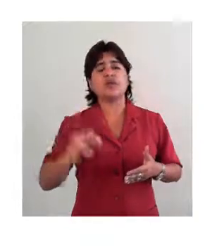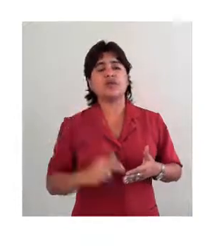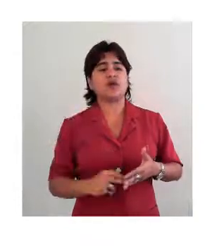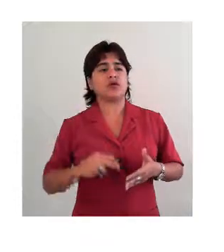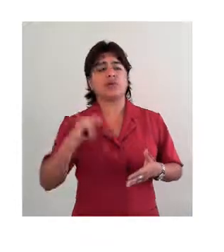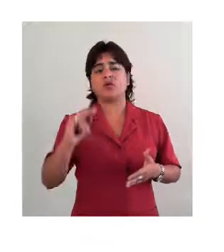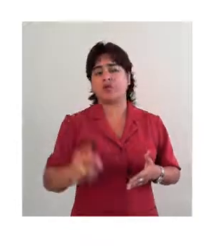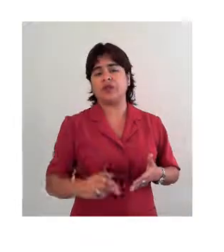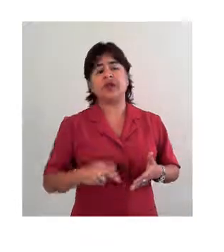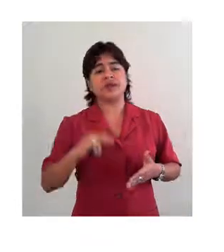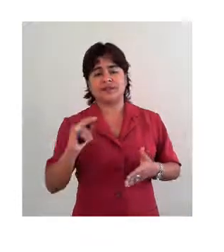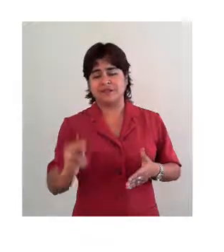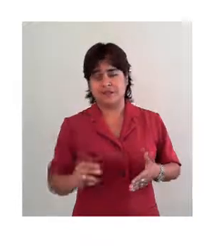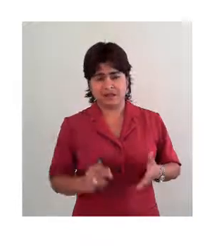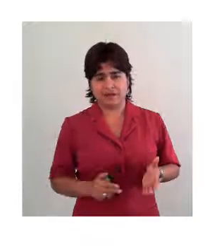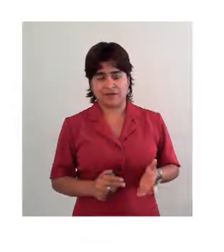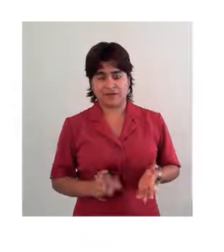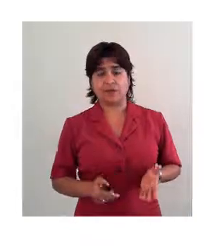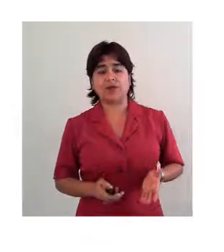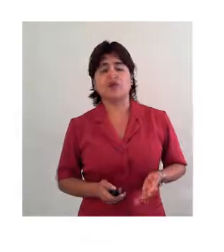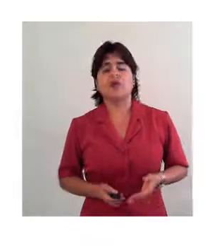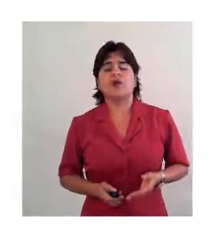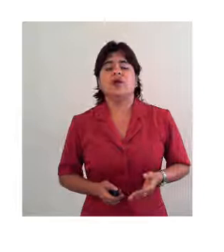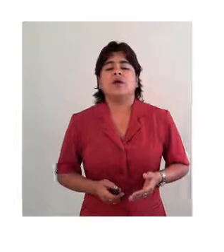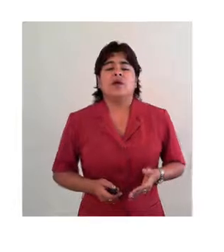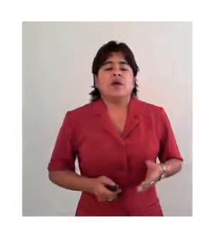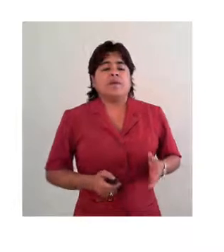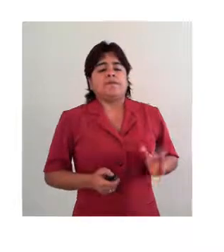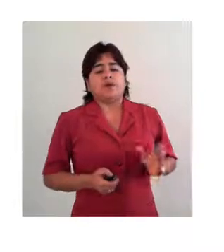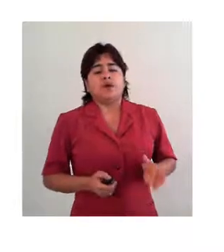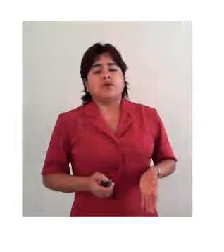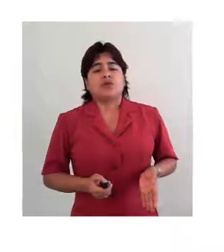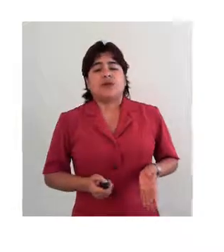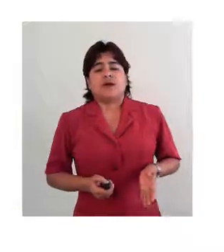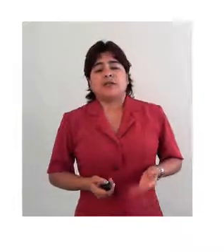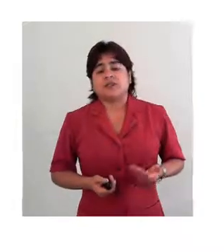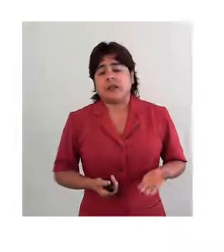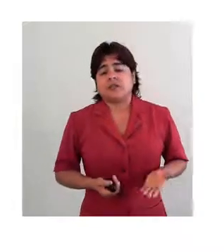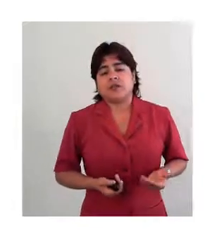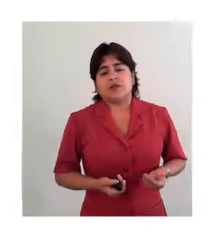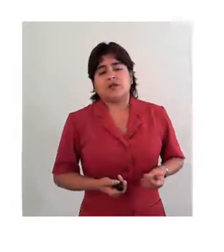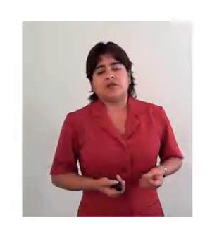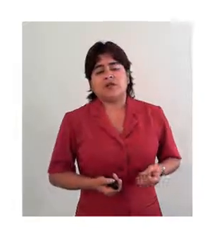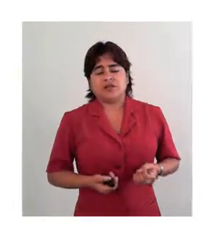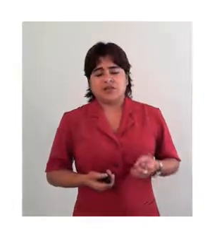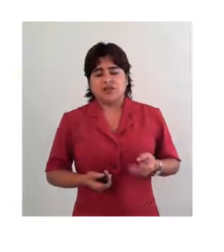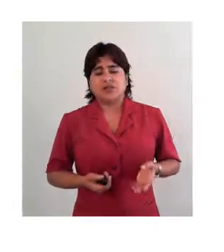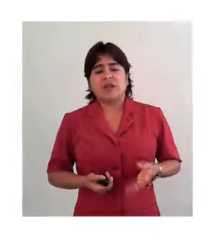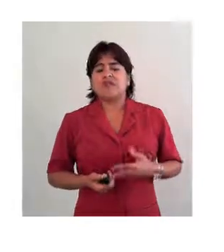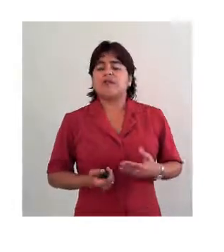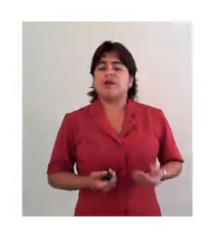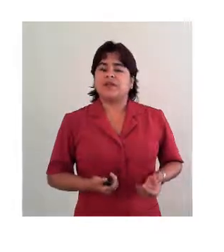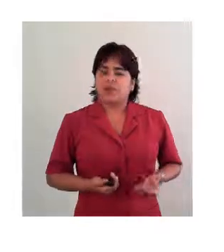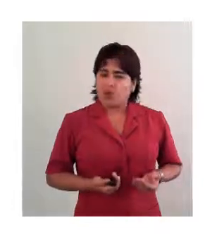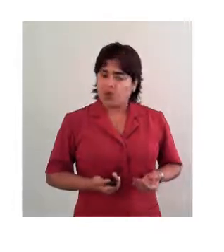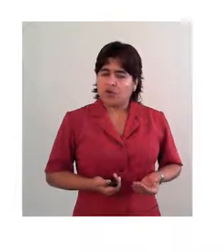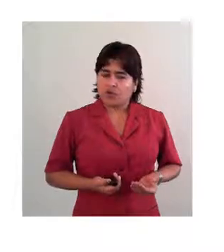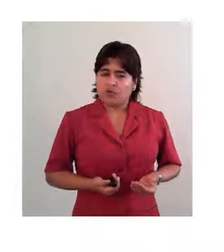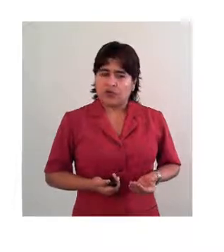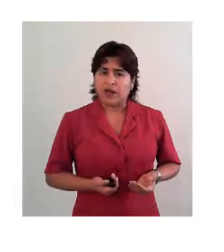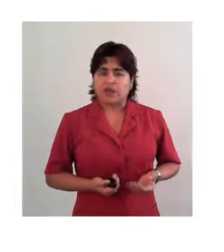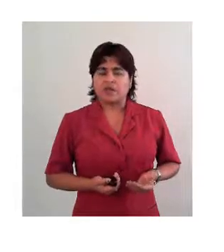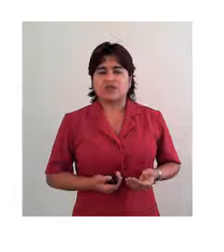soy libre, o que yo puedo opinar, etc., etc. ¿De acuerdo? Otro aspecto de la seguridad nacional es el